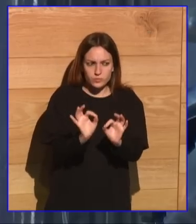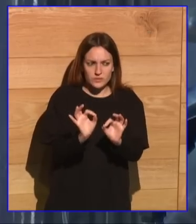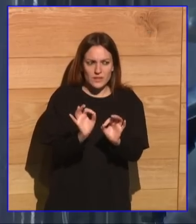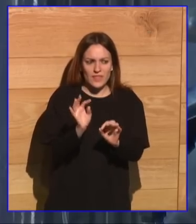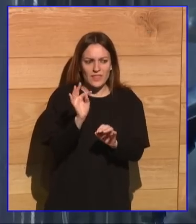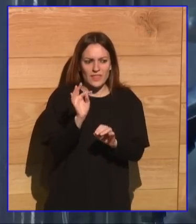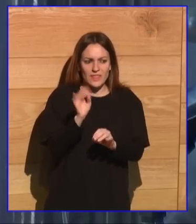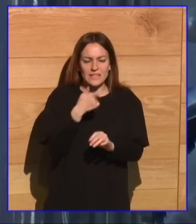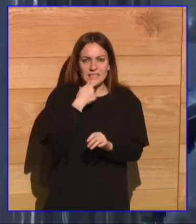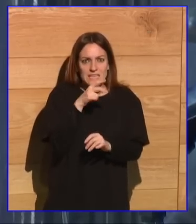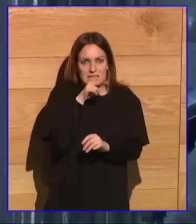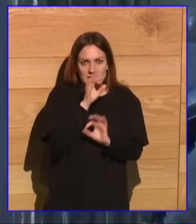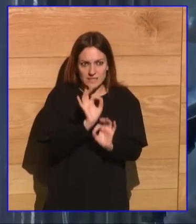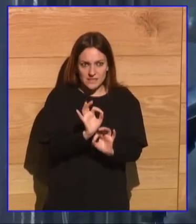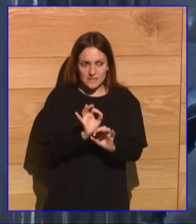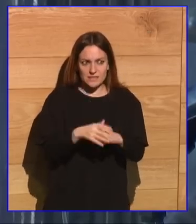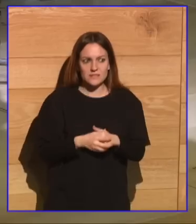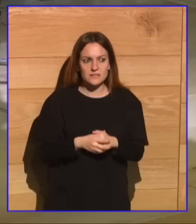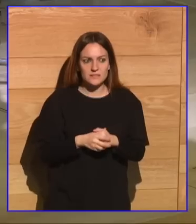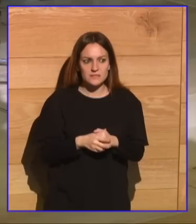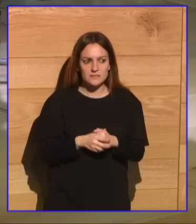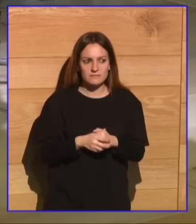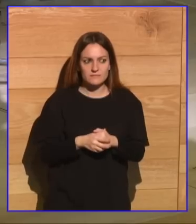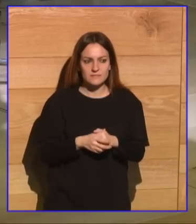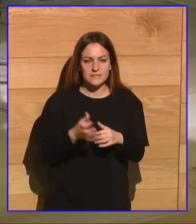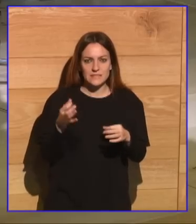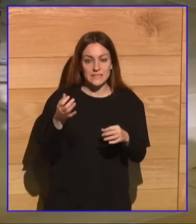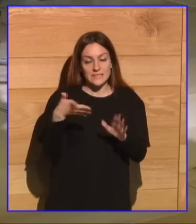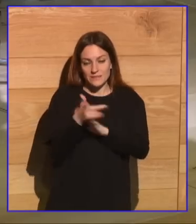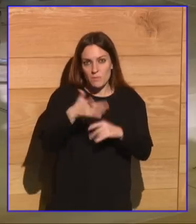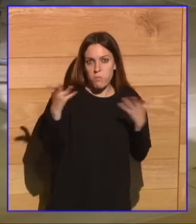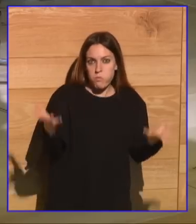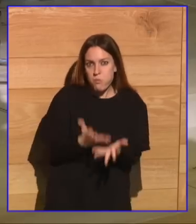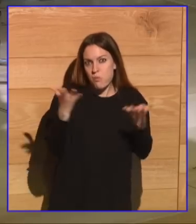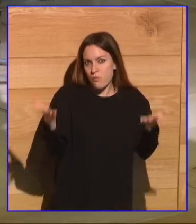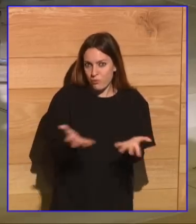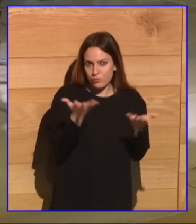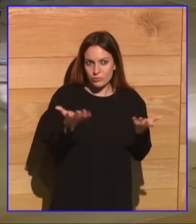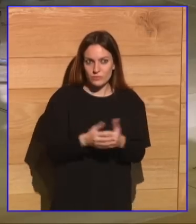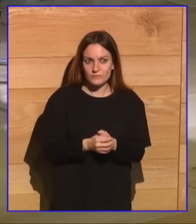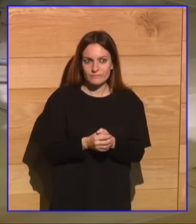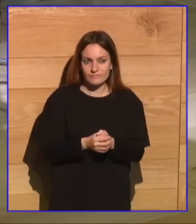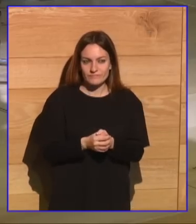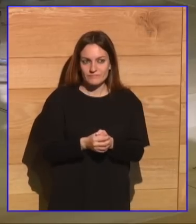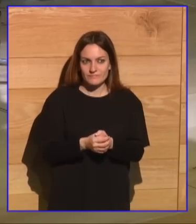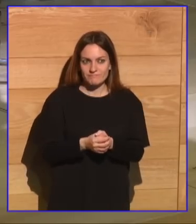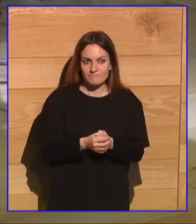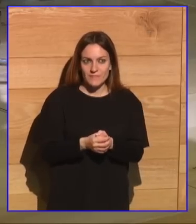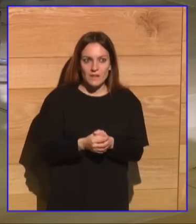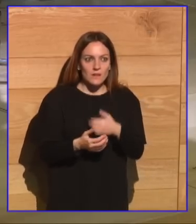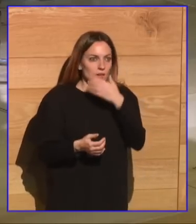thrusting his partner. Poniendo énfasis, Claro, puedes decirlo así. enfatizando.